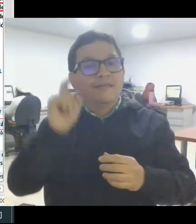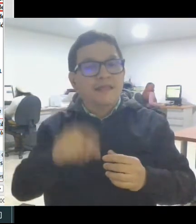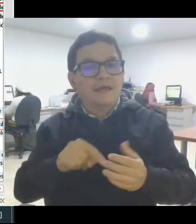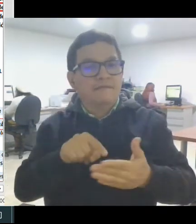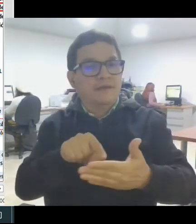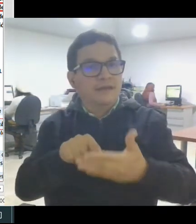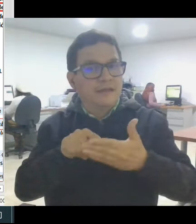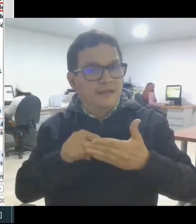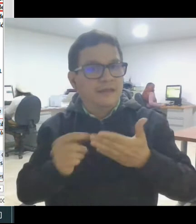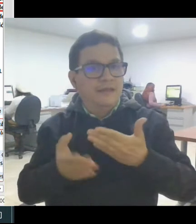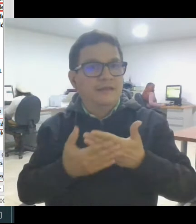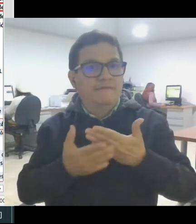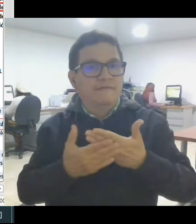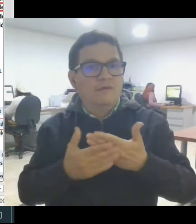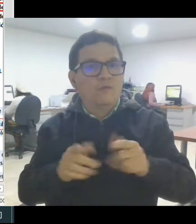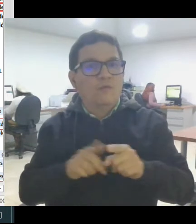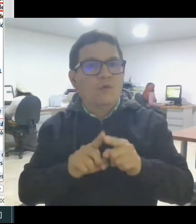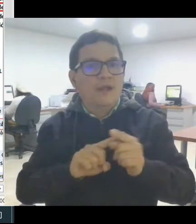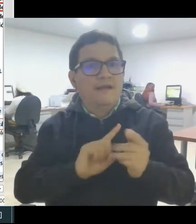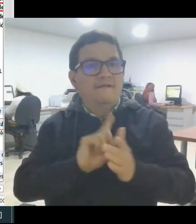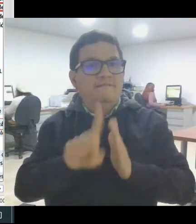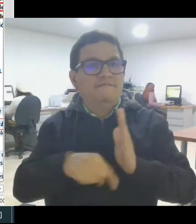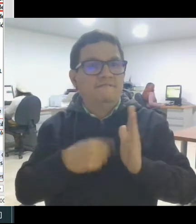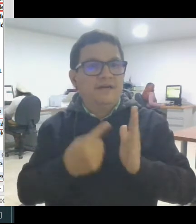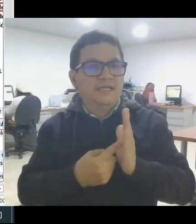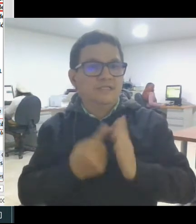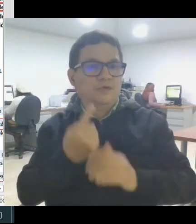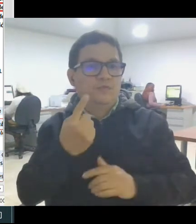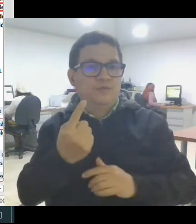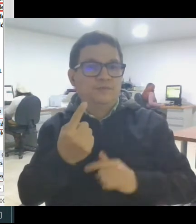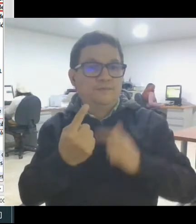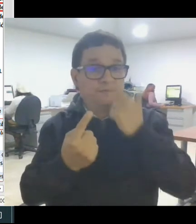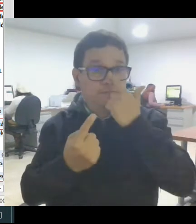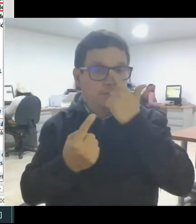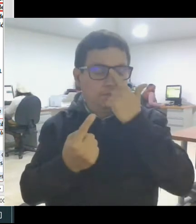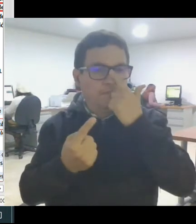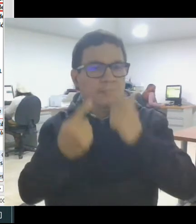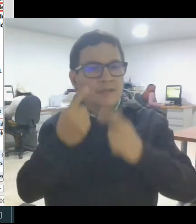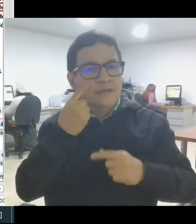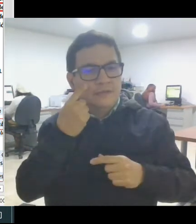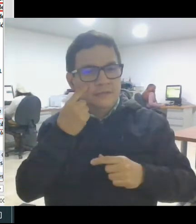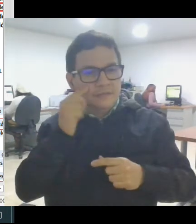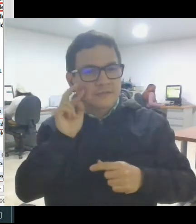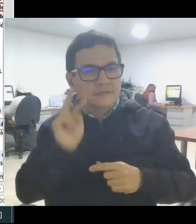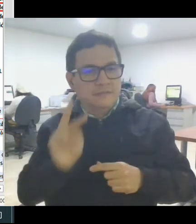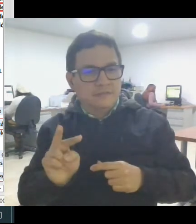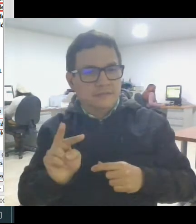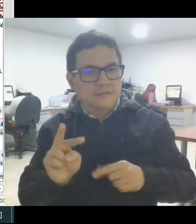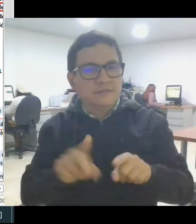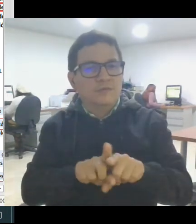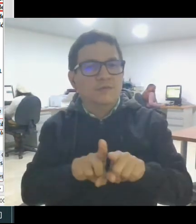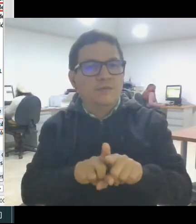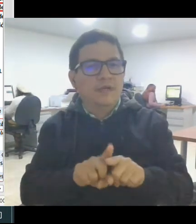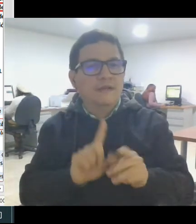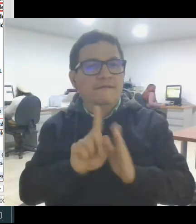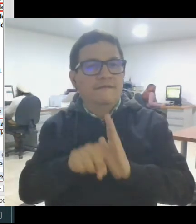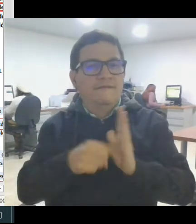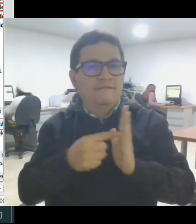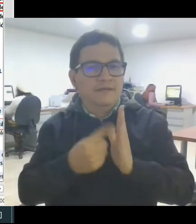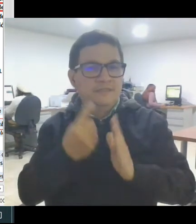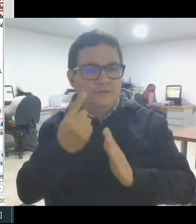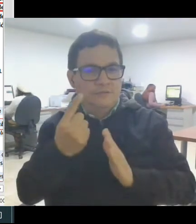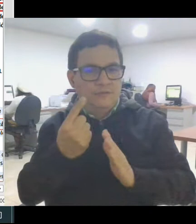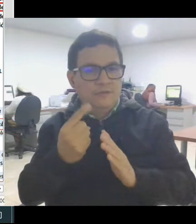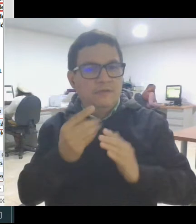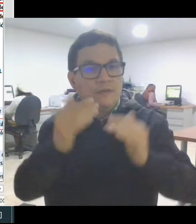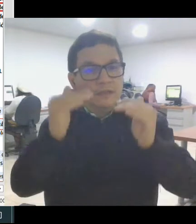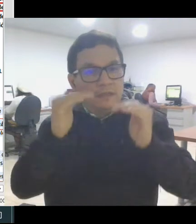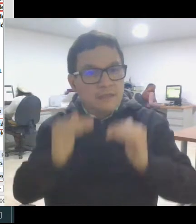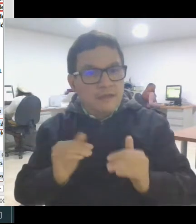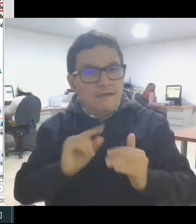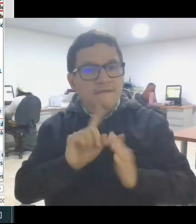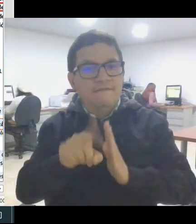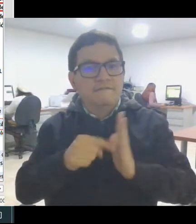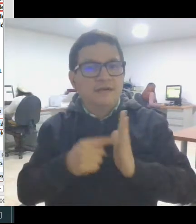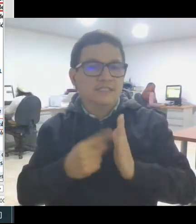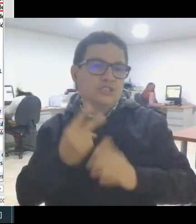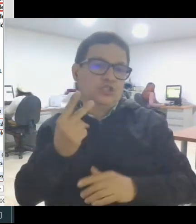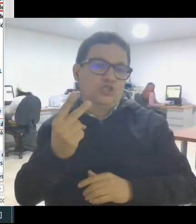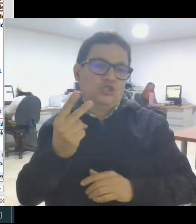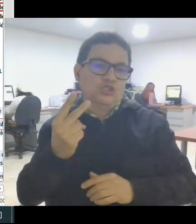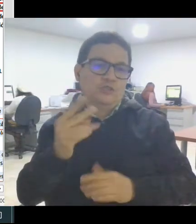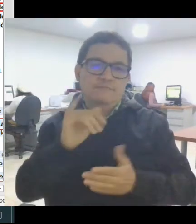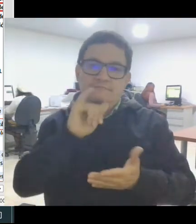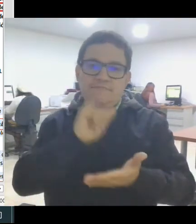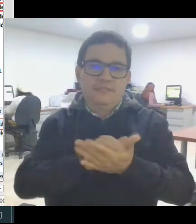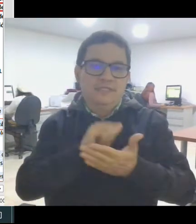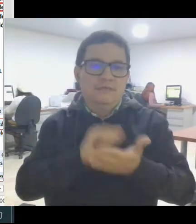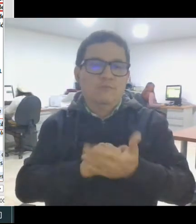es mi fase 1. ¿Sí? ¿Lo observan acá? Ahora, para la fase 2 viene siendo lo